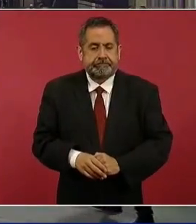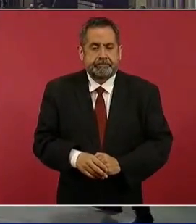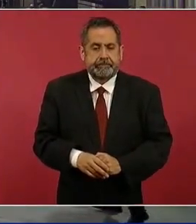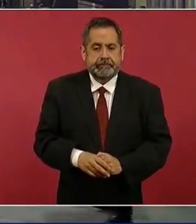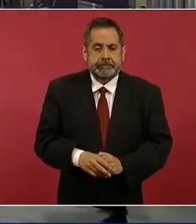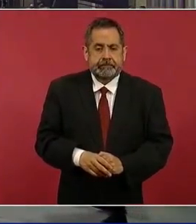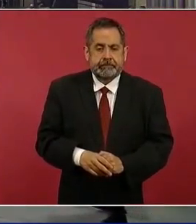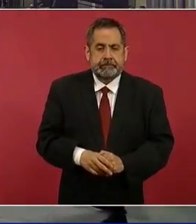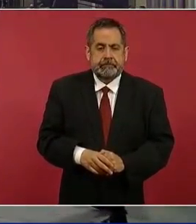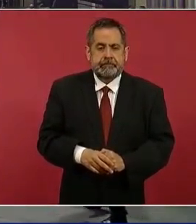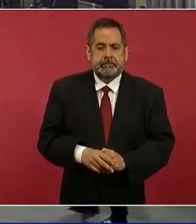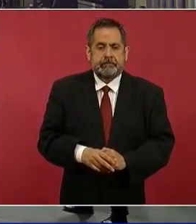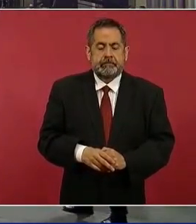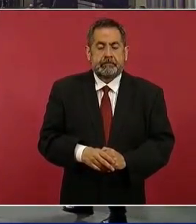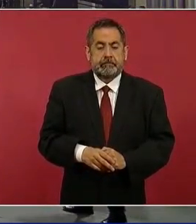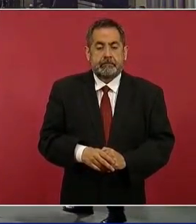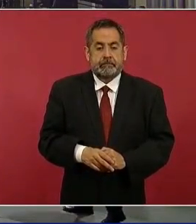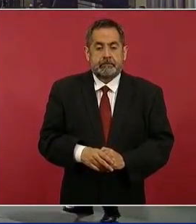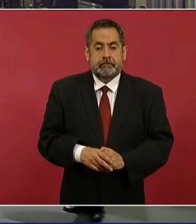No, pues sí tiene